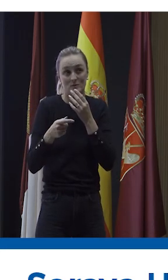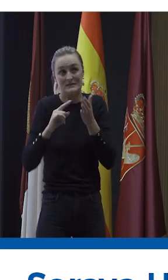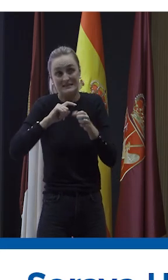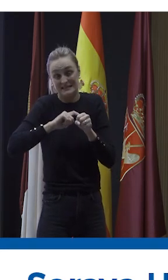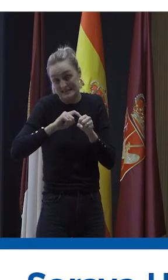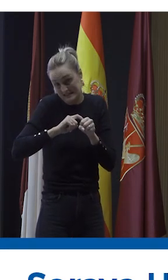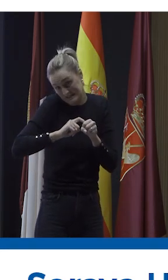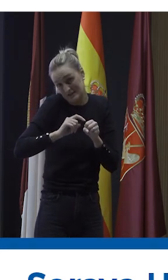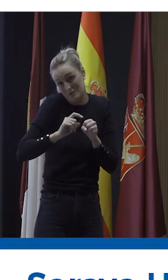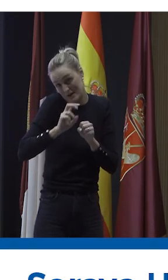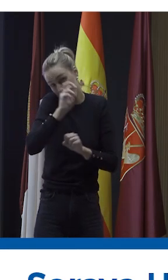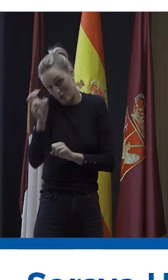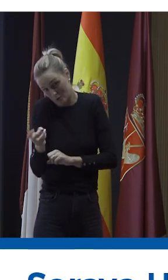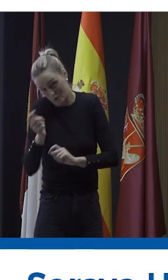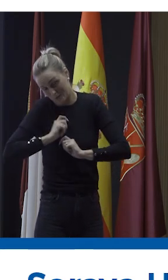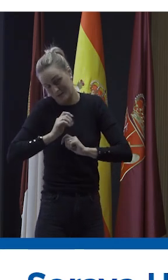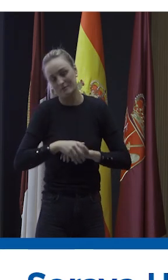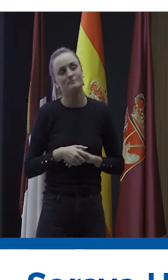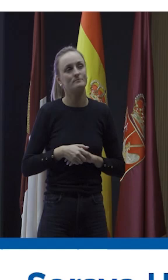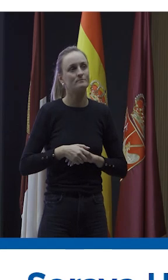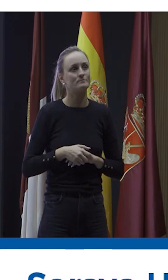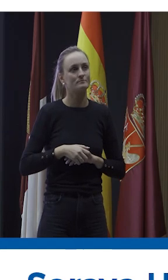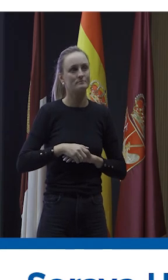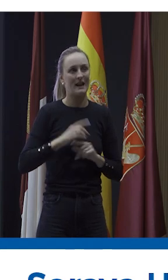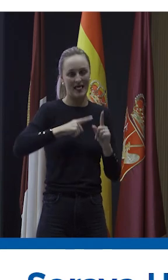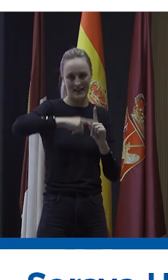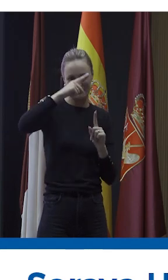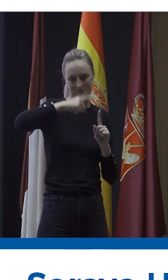sintomatologías. Bueno, las cifras también son